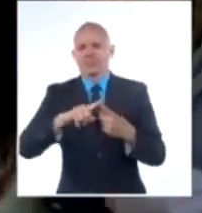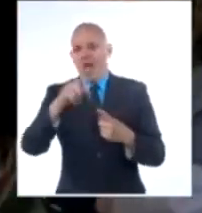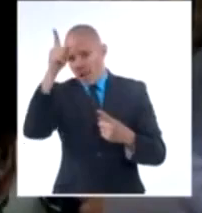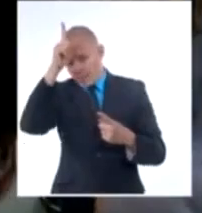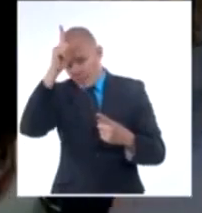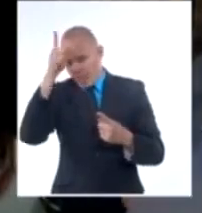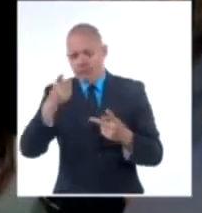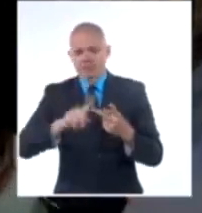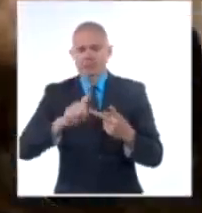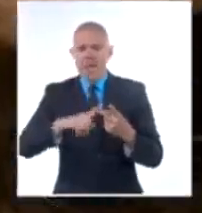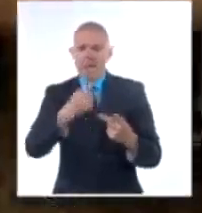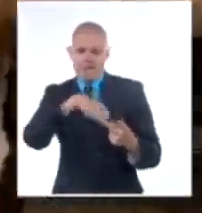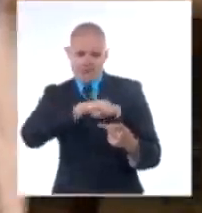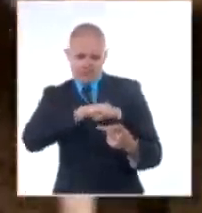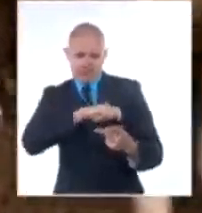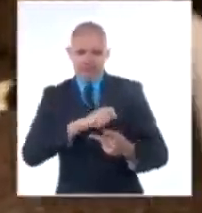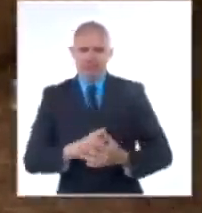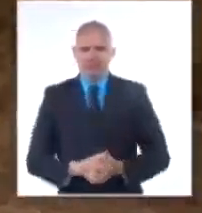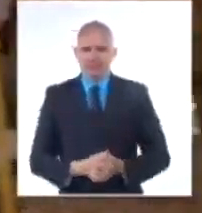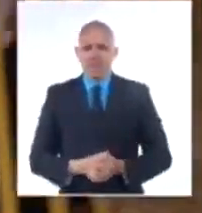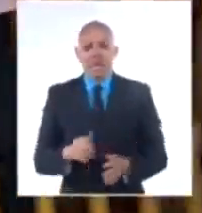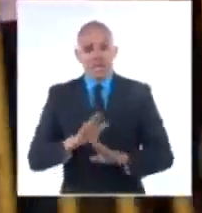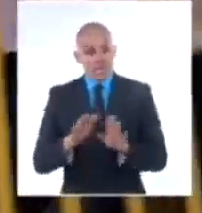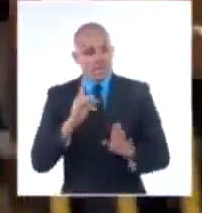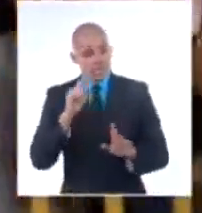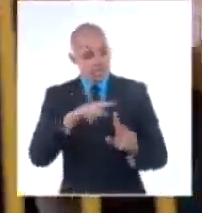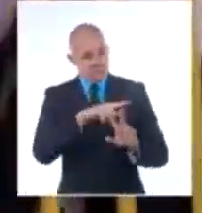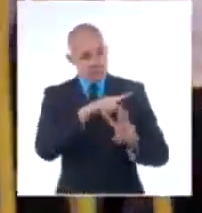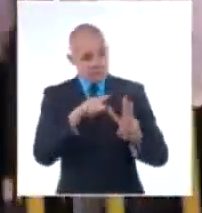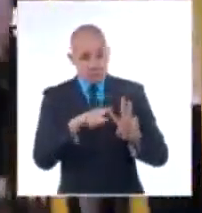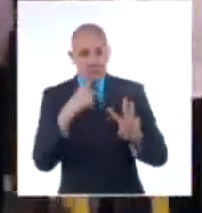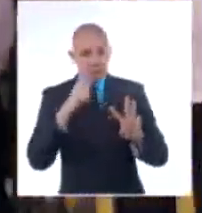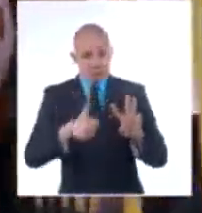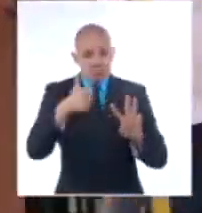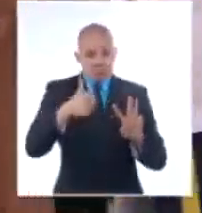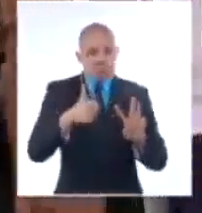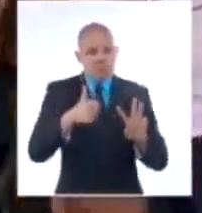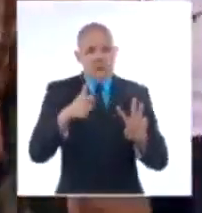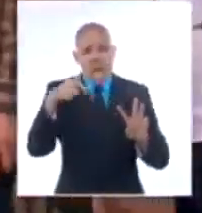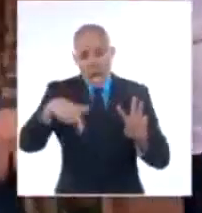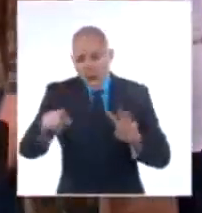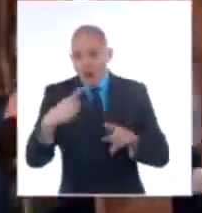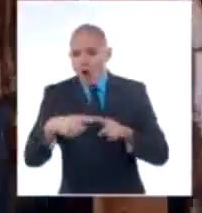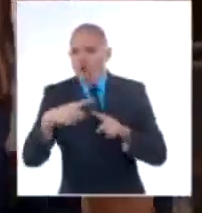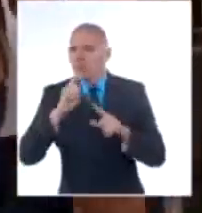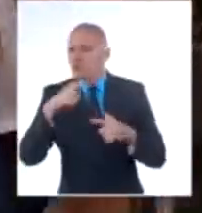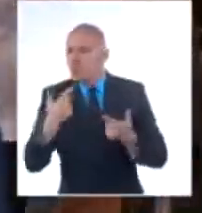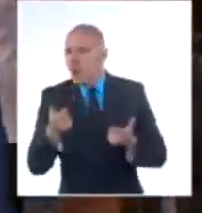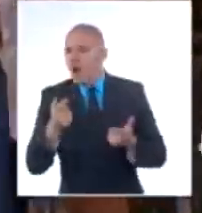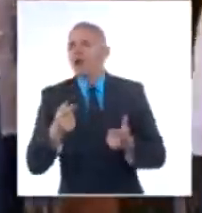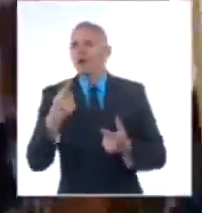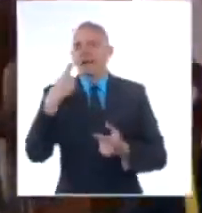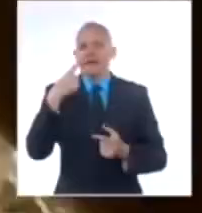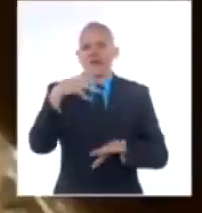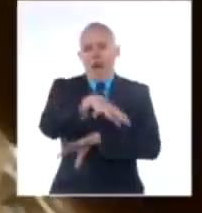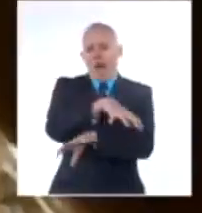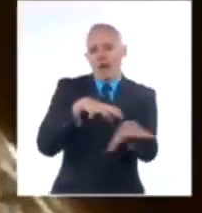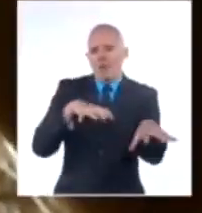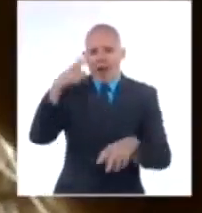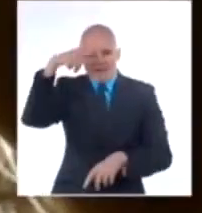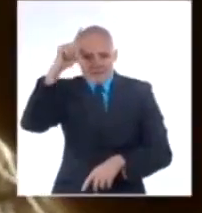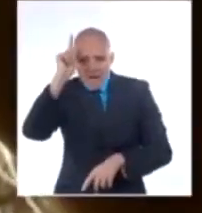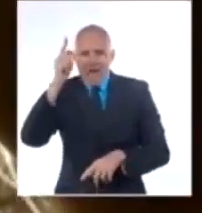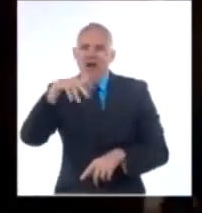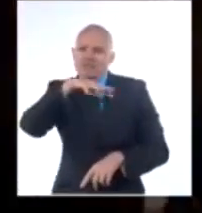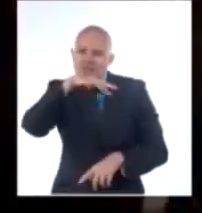FIAGROP 2023. El programa de esta edición 24 de la feria incluye también la exposición de los mejores ejemplares de la ganadería, juzgamiento